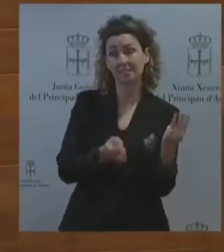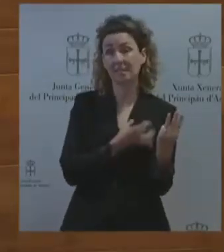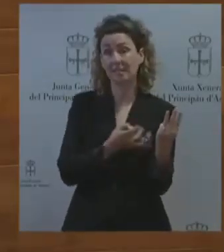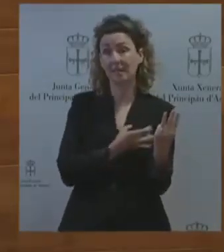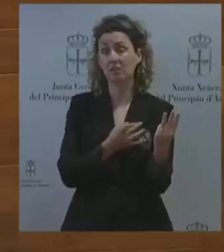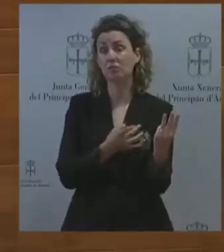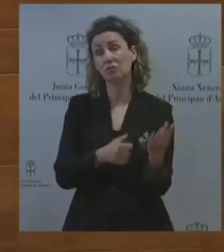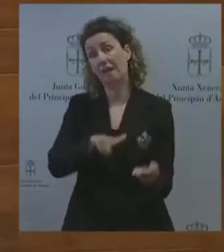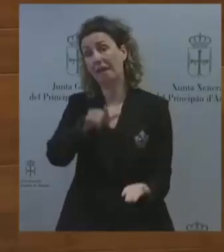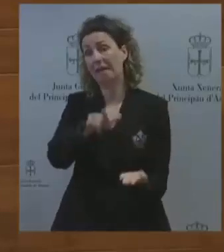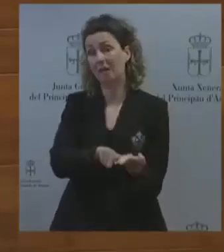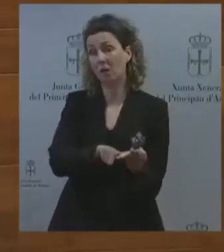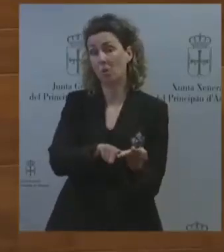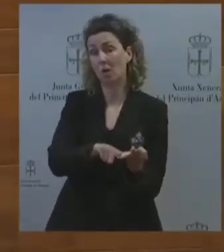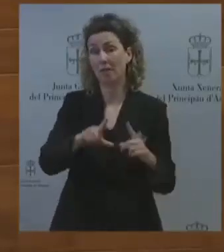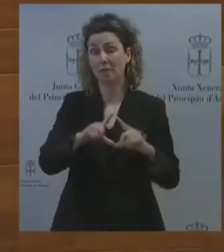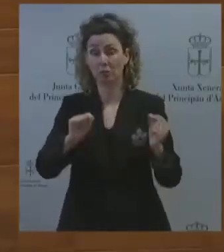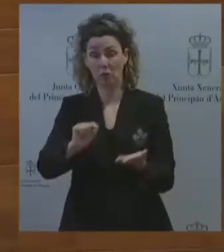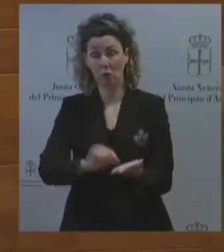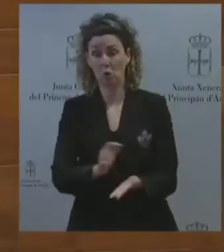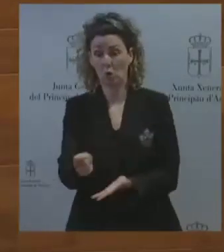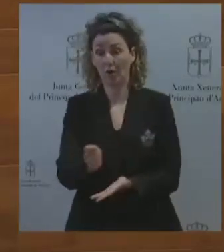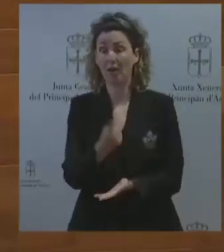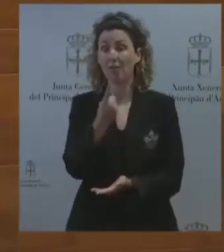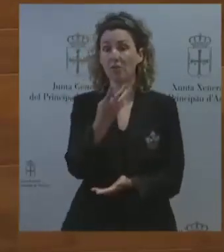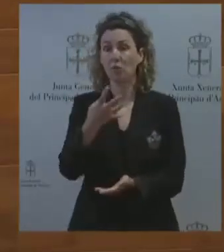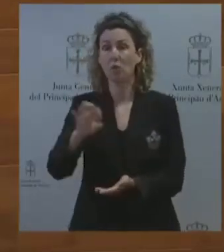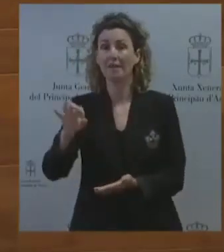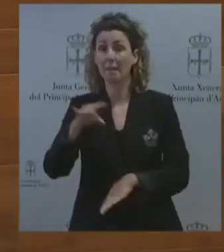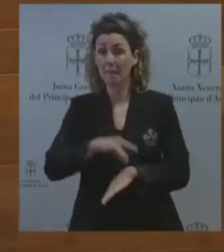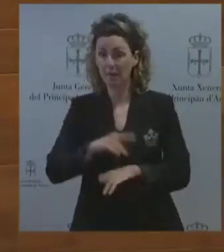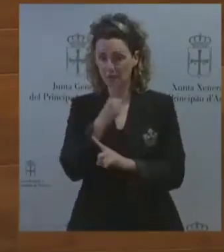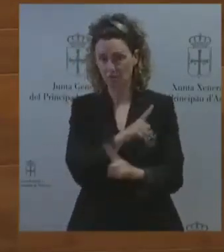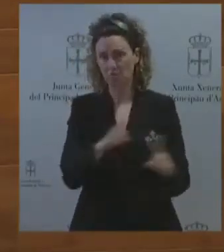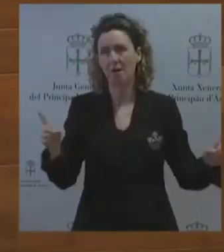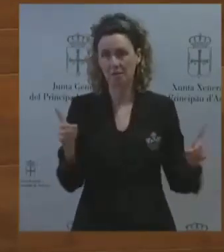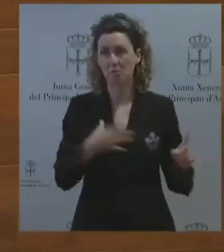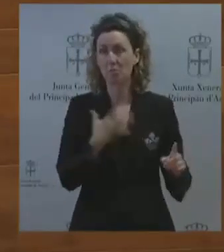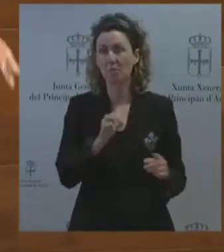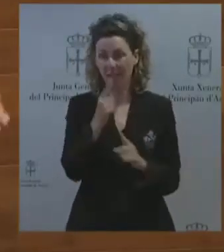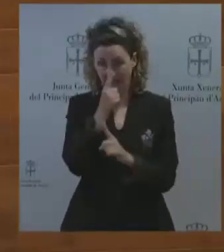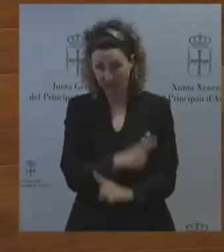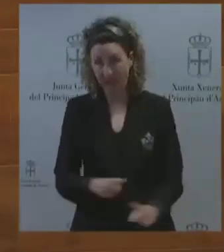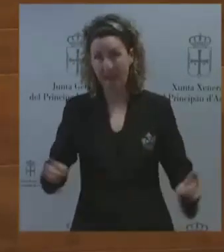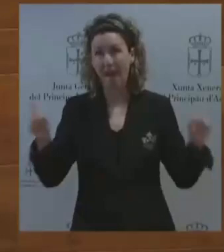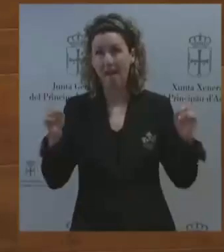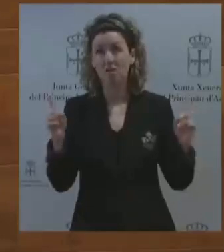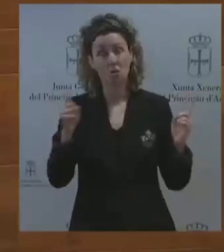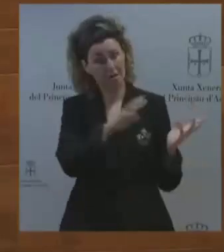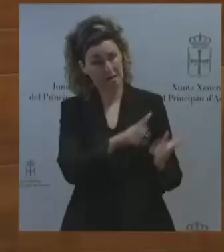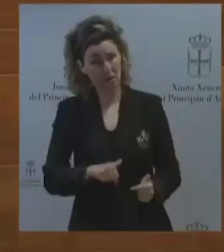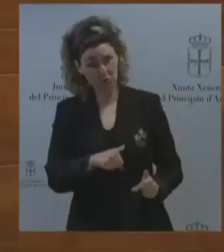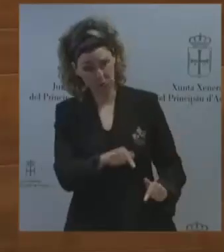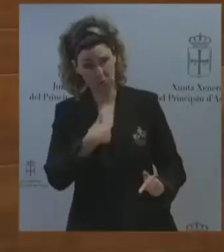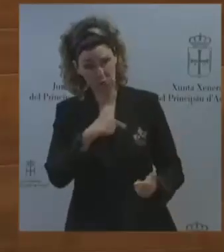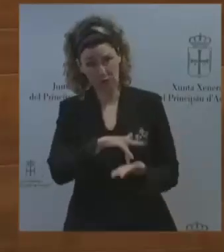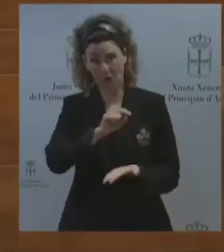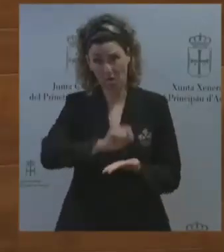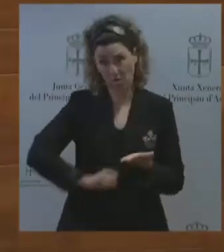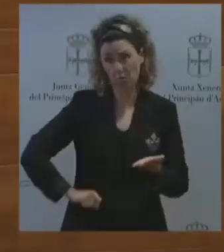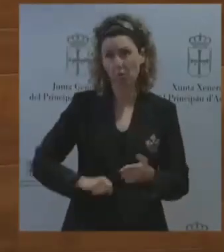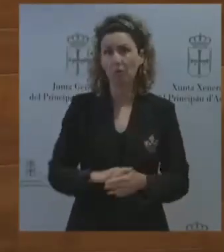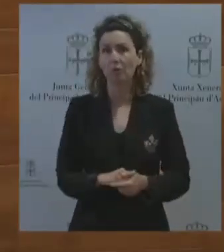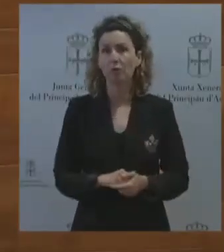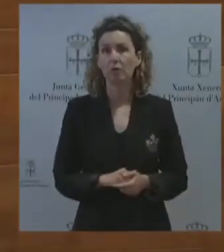ejemplo, a 140 médicos al año. Al año, lo repito, sí, haga las cuentas que yo las he hecho. ¿Usted qué prefiere, señor Barbón? ¿Que los